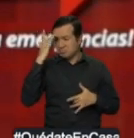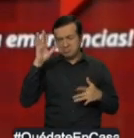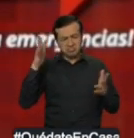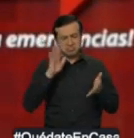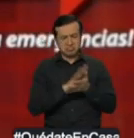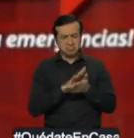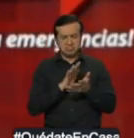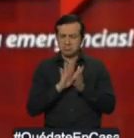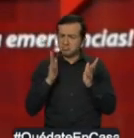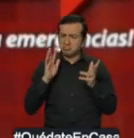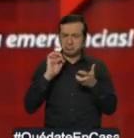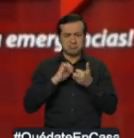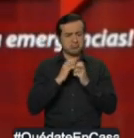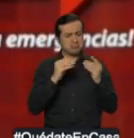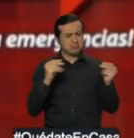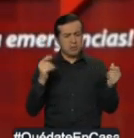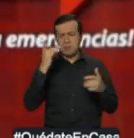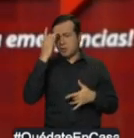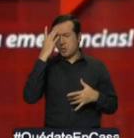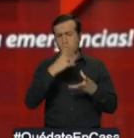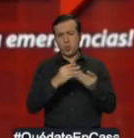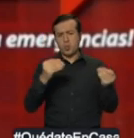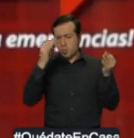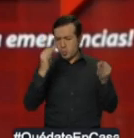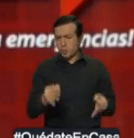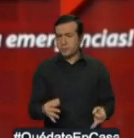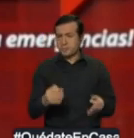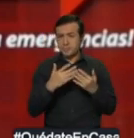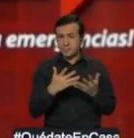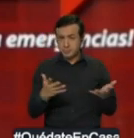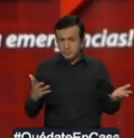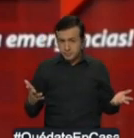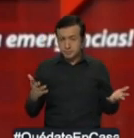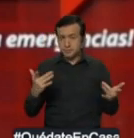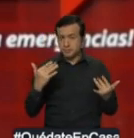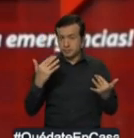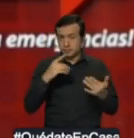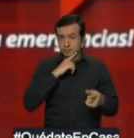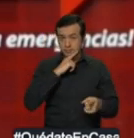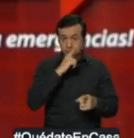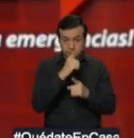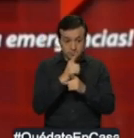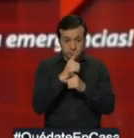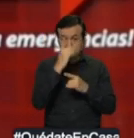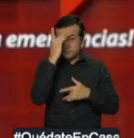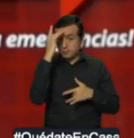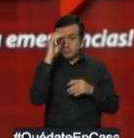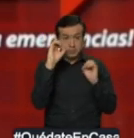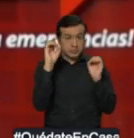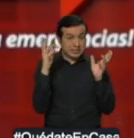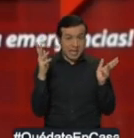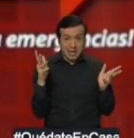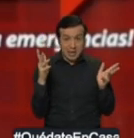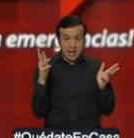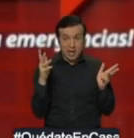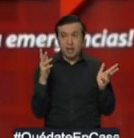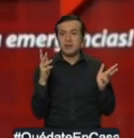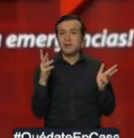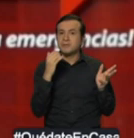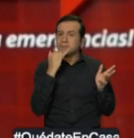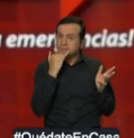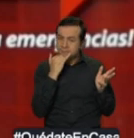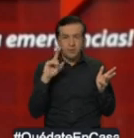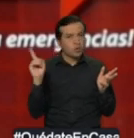que va a desaparecer el virus en los próximos días que vamos a esperar a que no haya ningún riesgo entonces me parece que no estamos